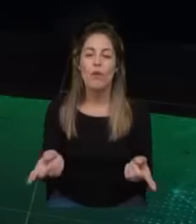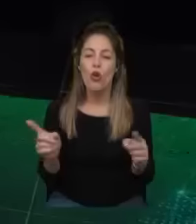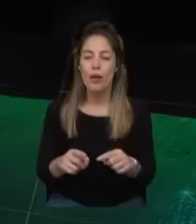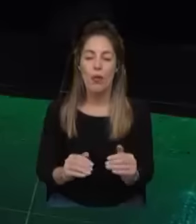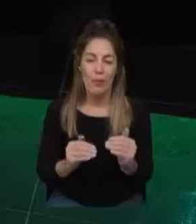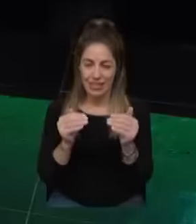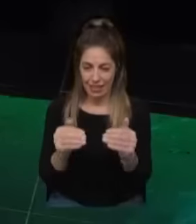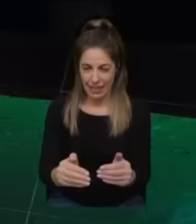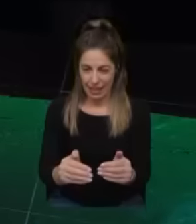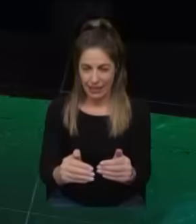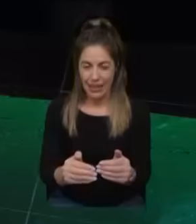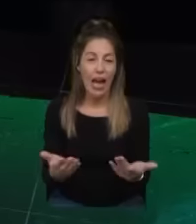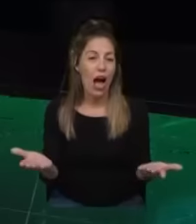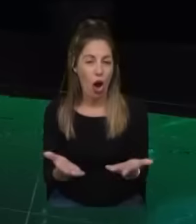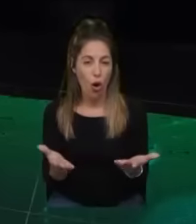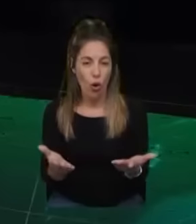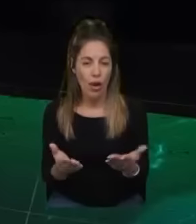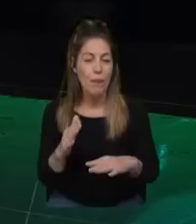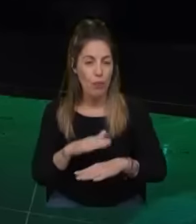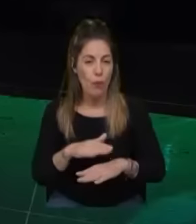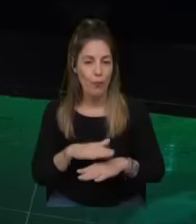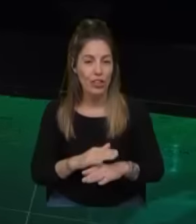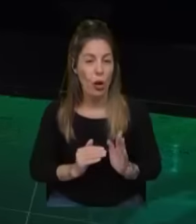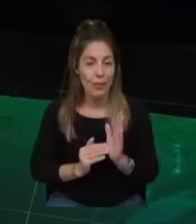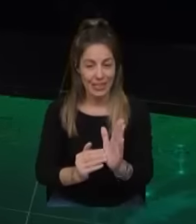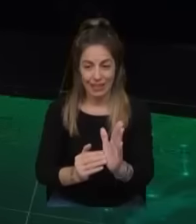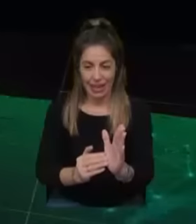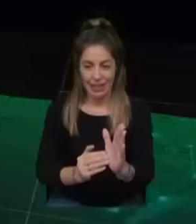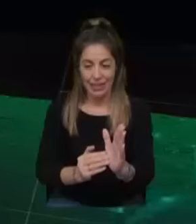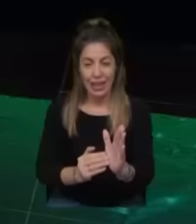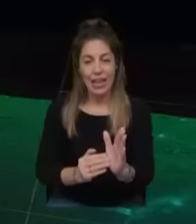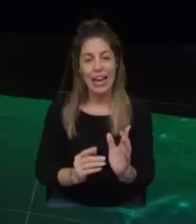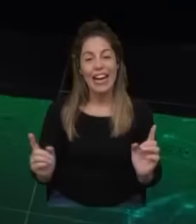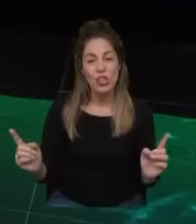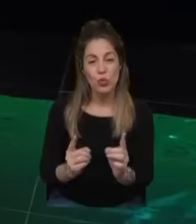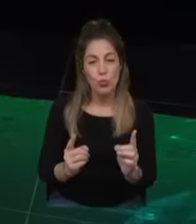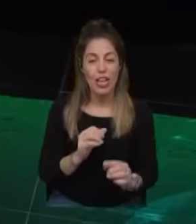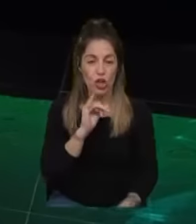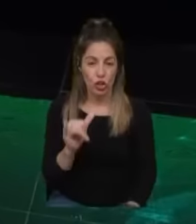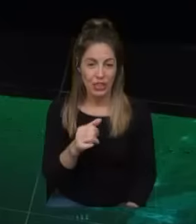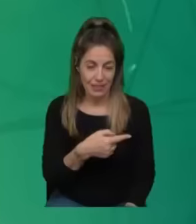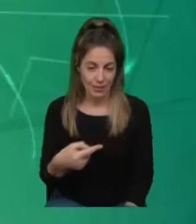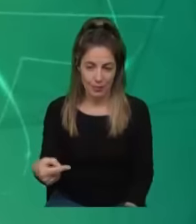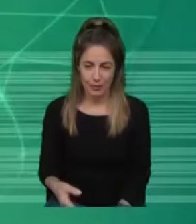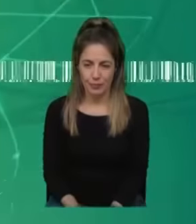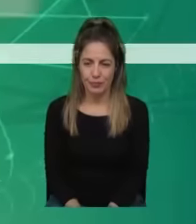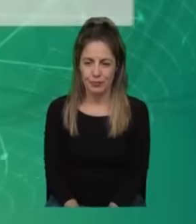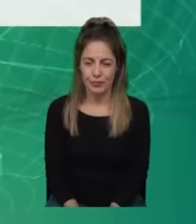en un rato nada más. Ahora es momento de presentarles nuestro habitual resumen de noticias de la semana.